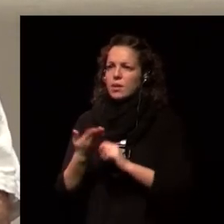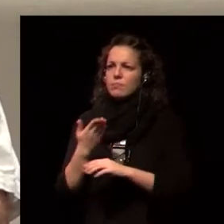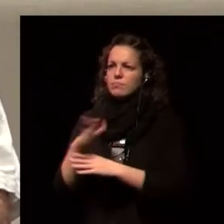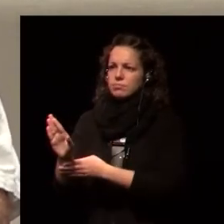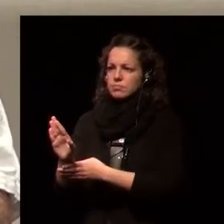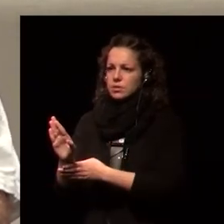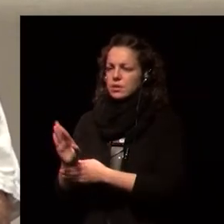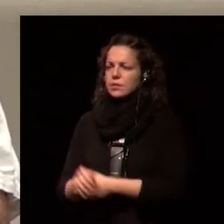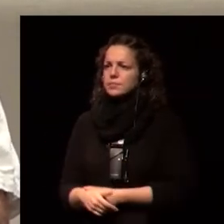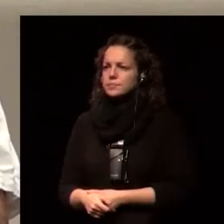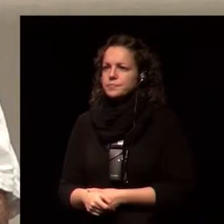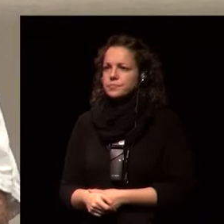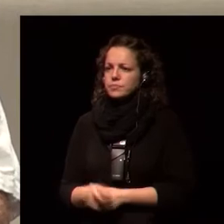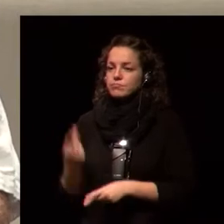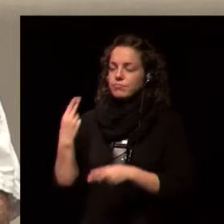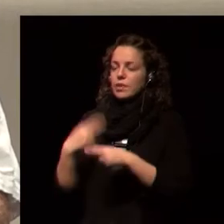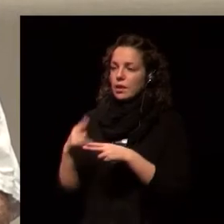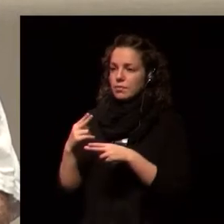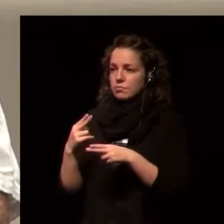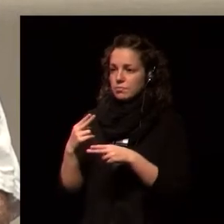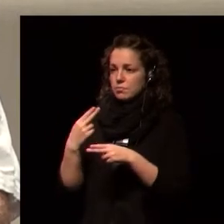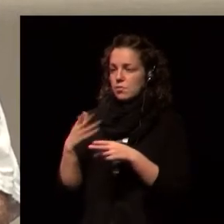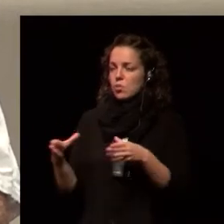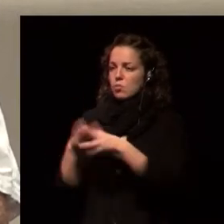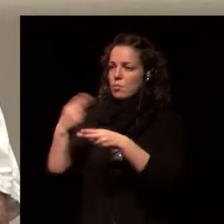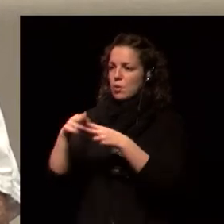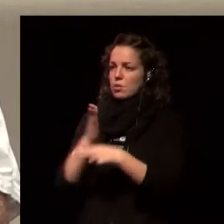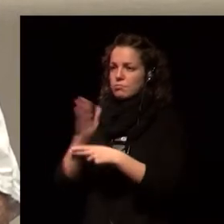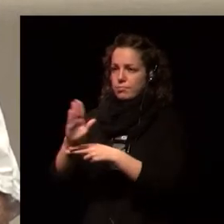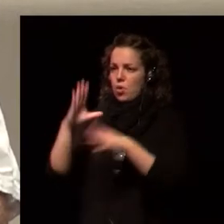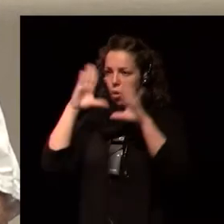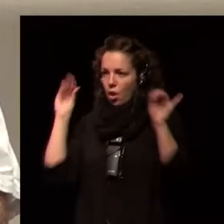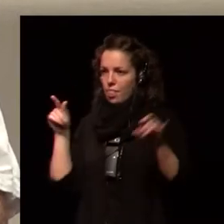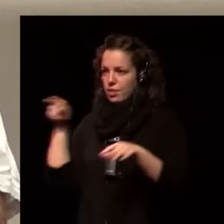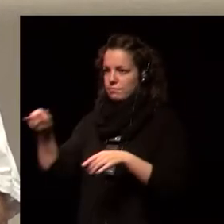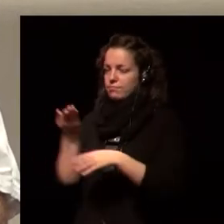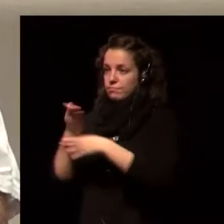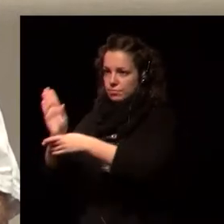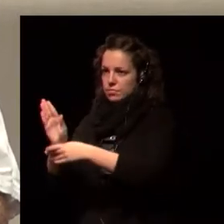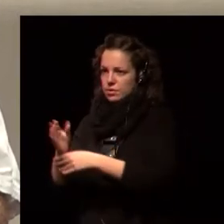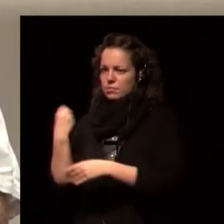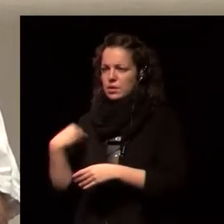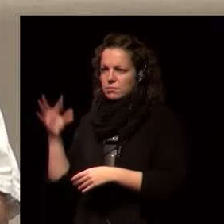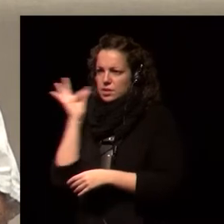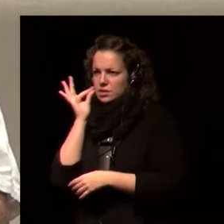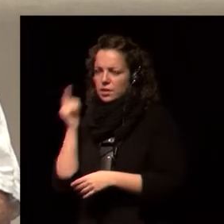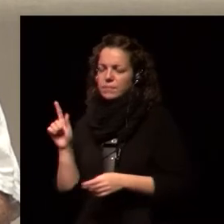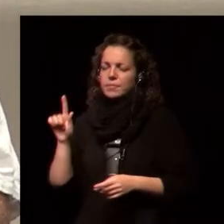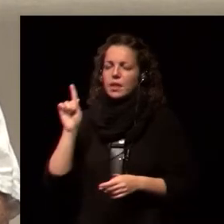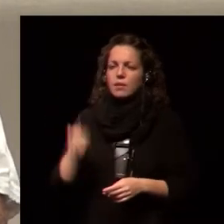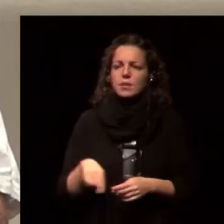representante de un partido político en Holanda. Y luego también la importancia de